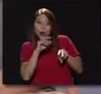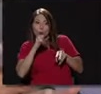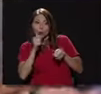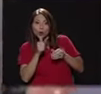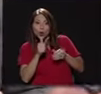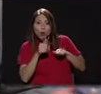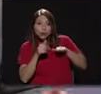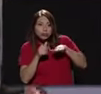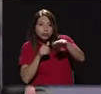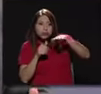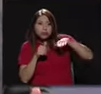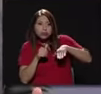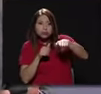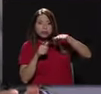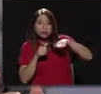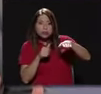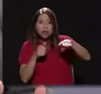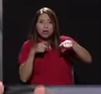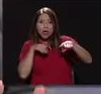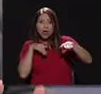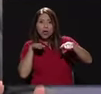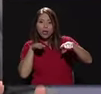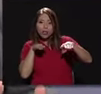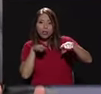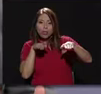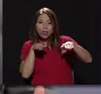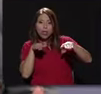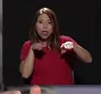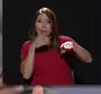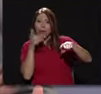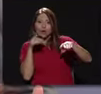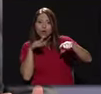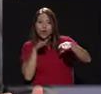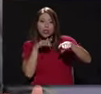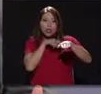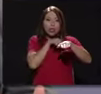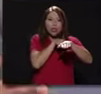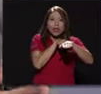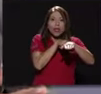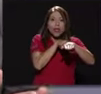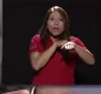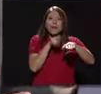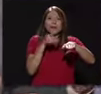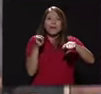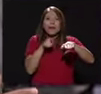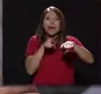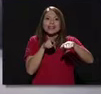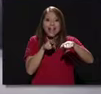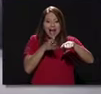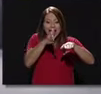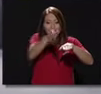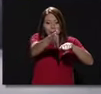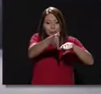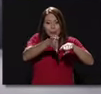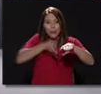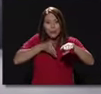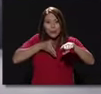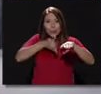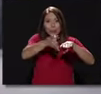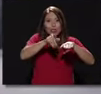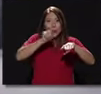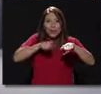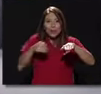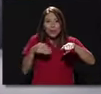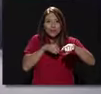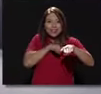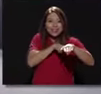carril rápido como conductor. El problema es que en muchos casos hay una valla para pasarse. Y esa valla es precisamente lo que indicábamos